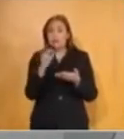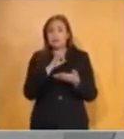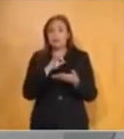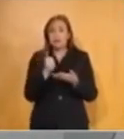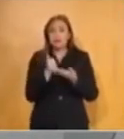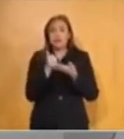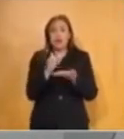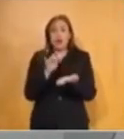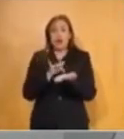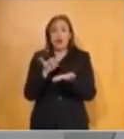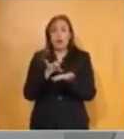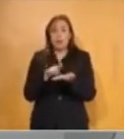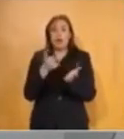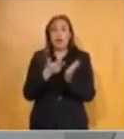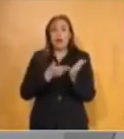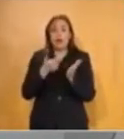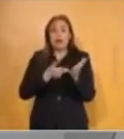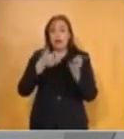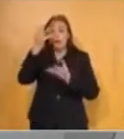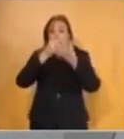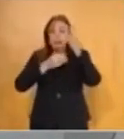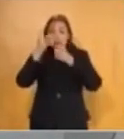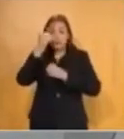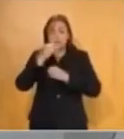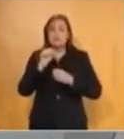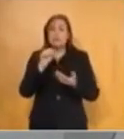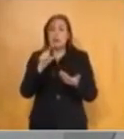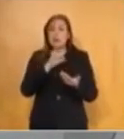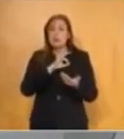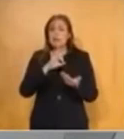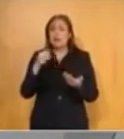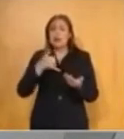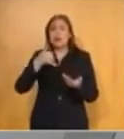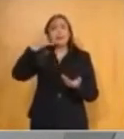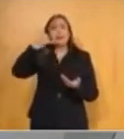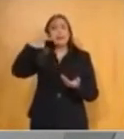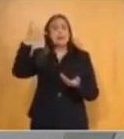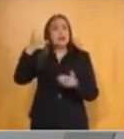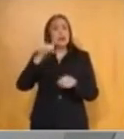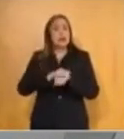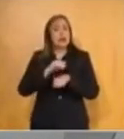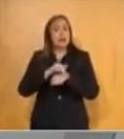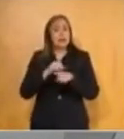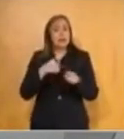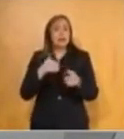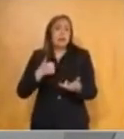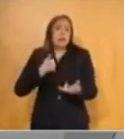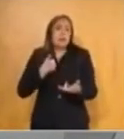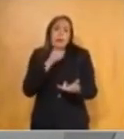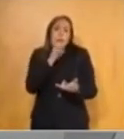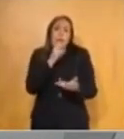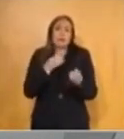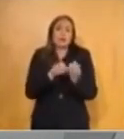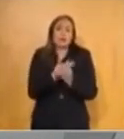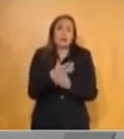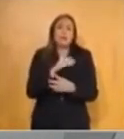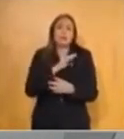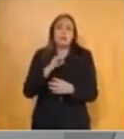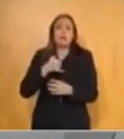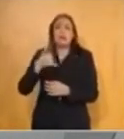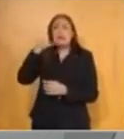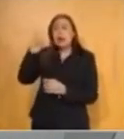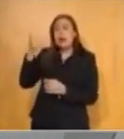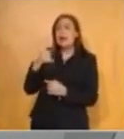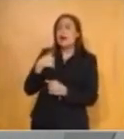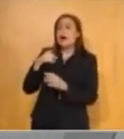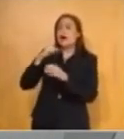aprendizaje o también puedes utilizar tu teléfono para llamar a tus amigos, aprovechar la situación que no puedes salir de casa, hablarles en inglés, practicar un poco,